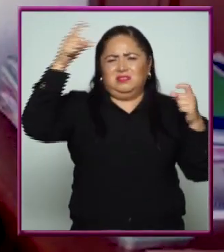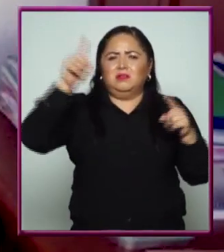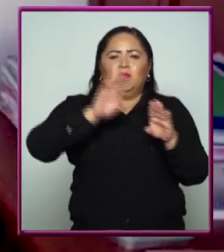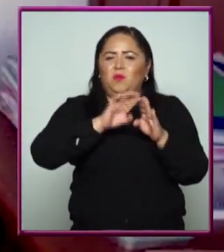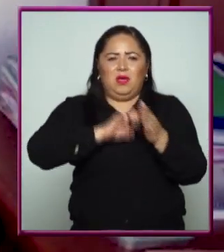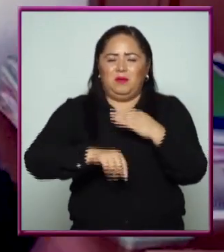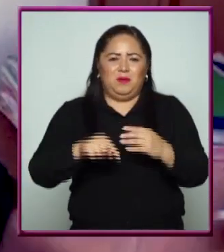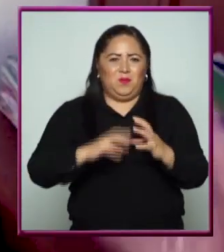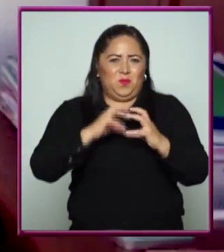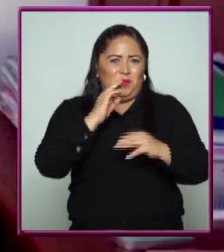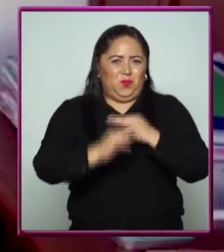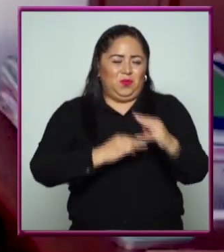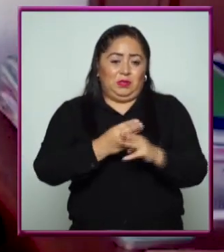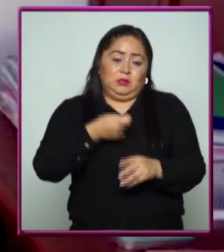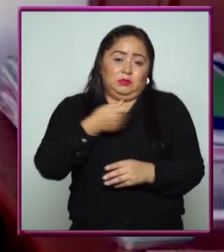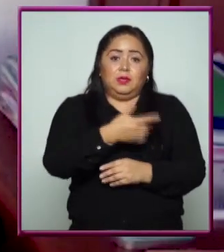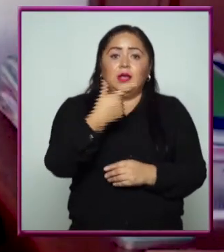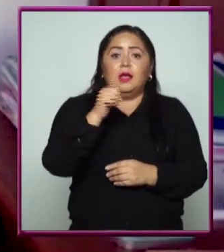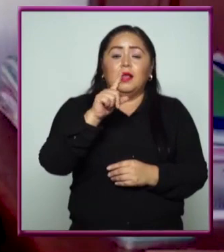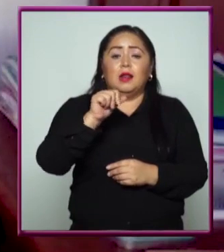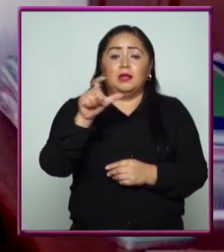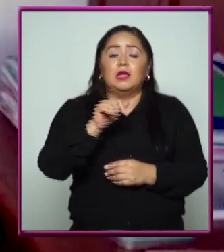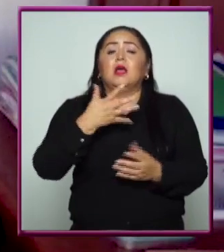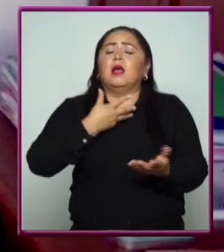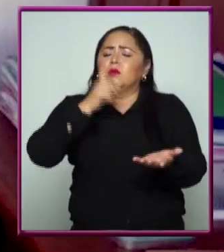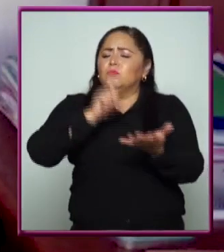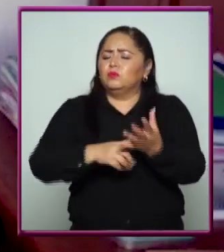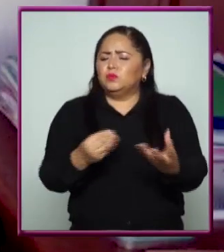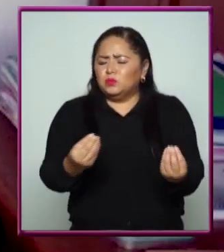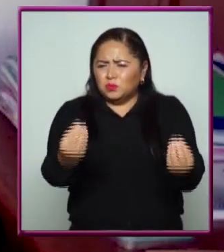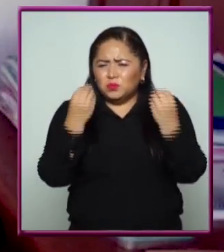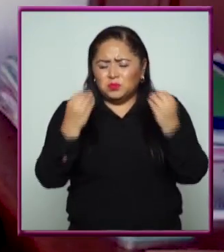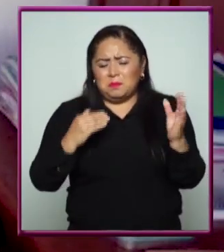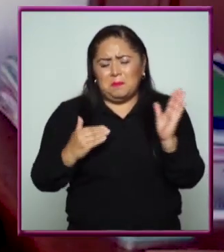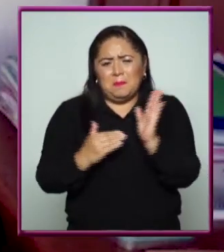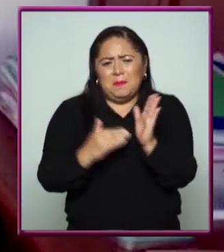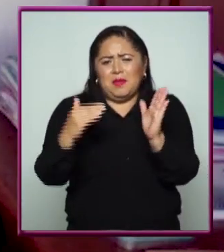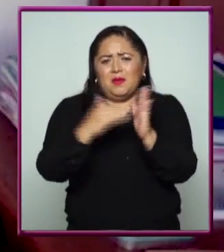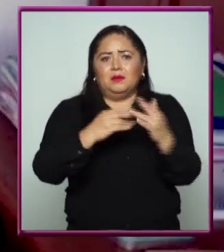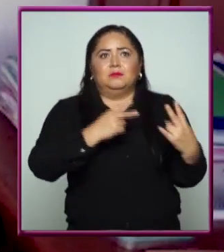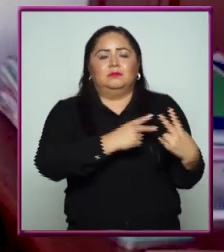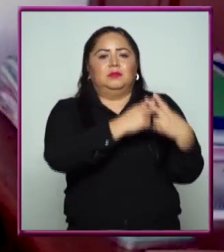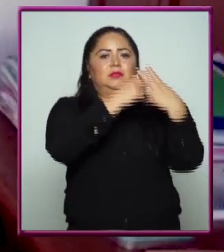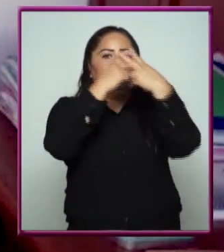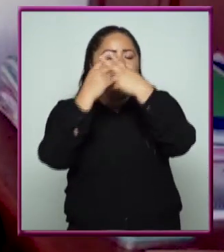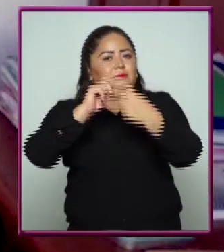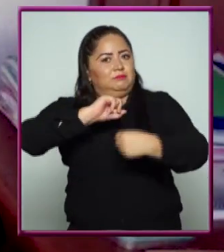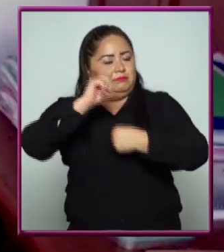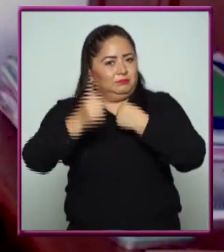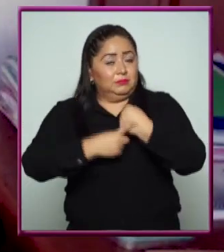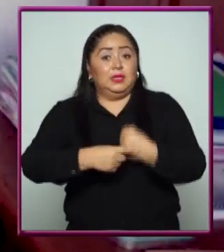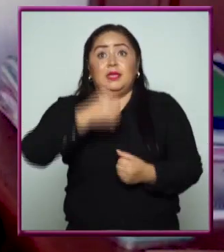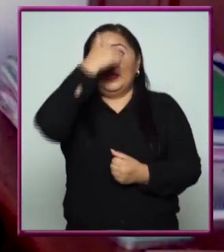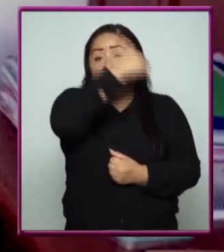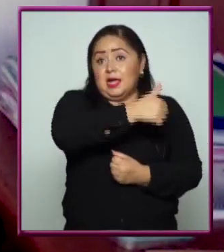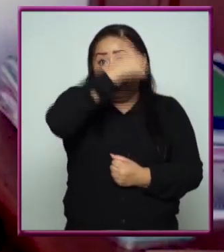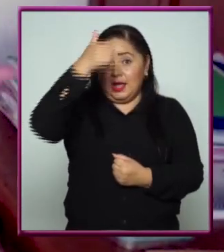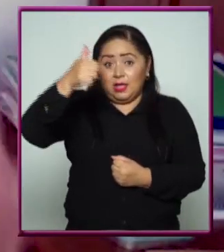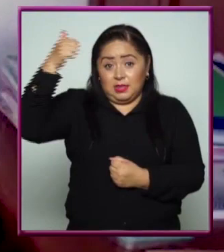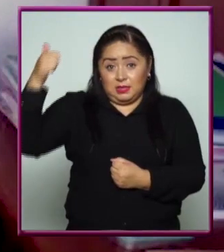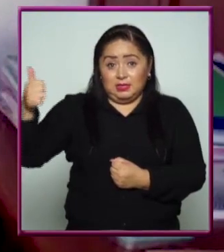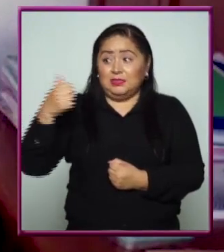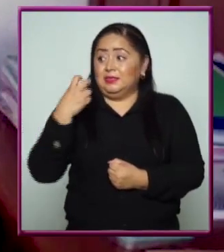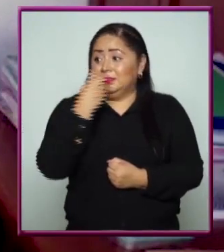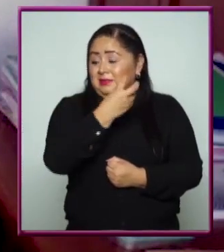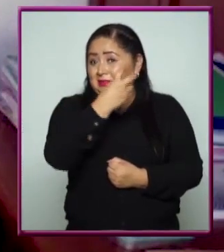la nuestra, que es una galaxia espiral, hay miles de millones de estrellas, ¿sí? Y cada una